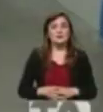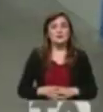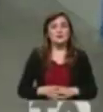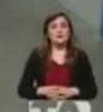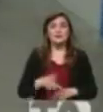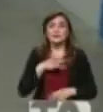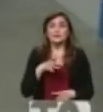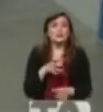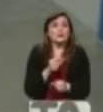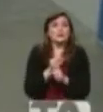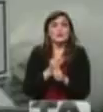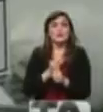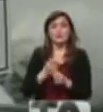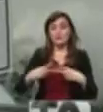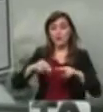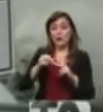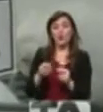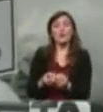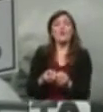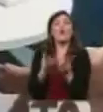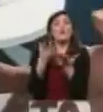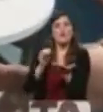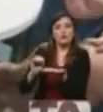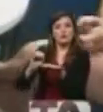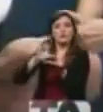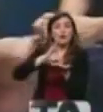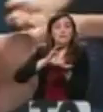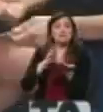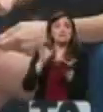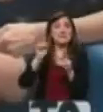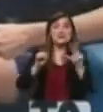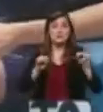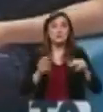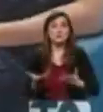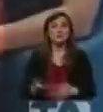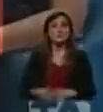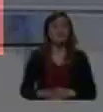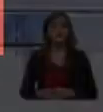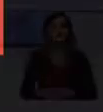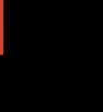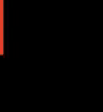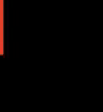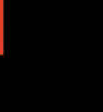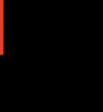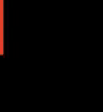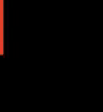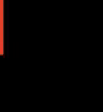certeza cuáles serán las ganancias y si habrá. Dayana Monroy, 24 horas.